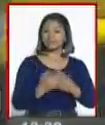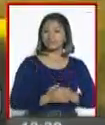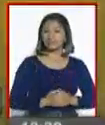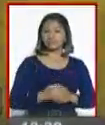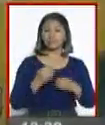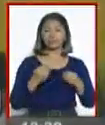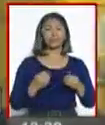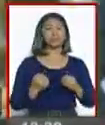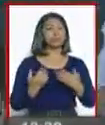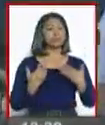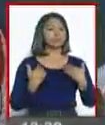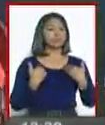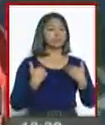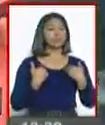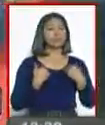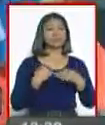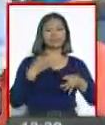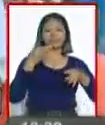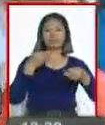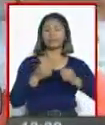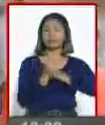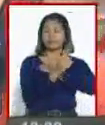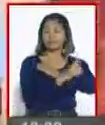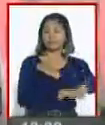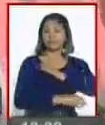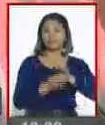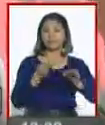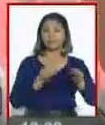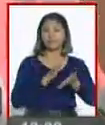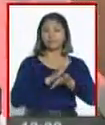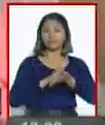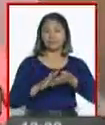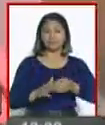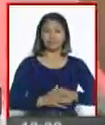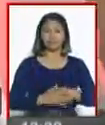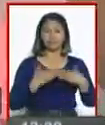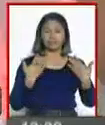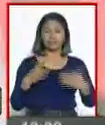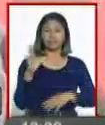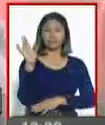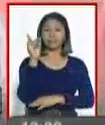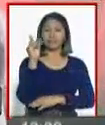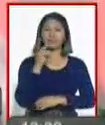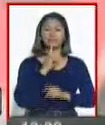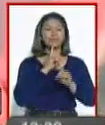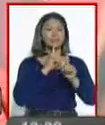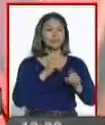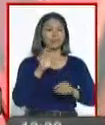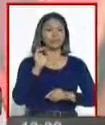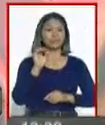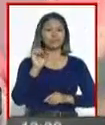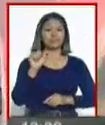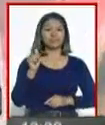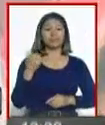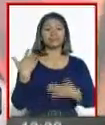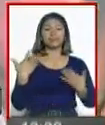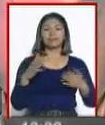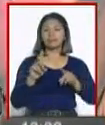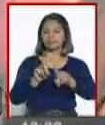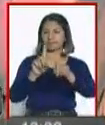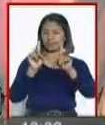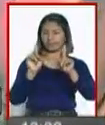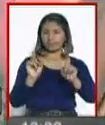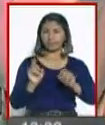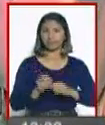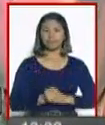que se someta a lo que Determine la justicia como ha operado en Bolivia por mandato de los de la oea hay que ir a preguntar